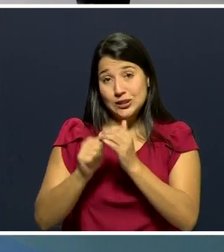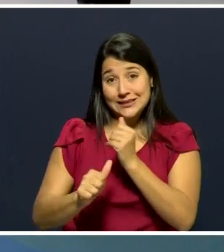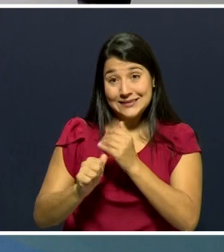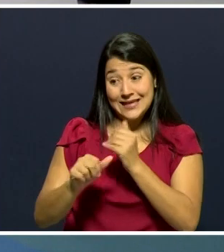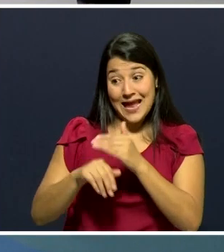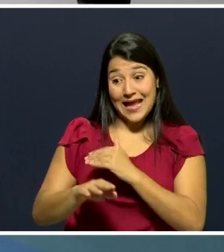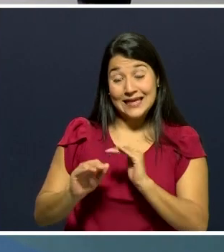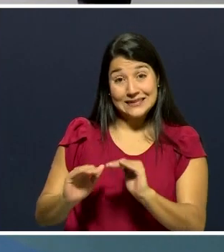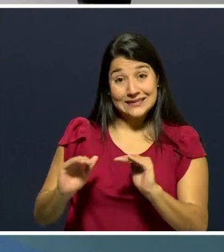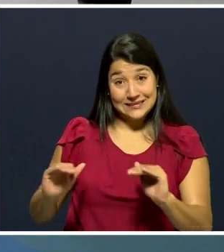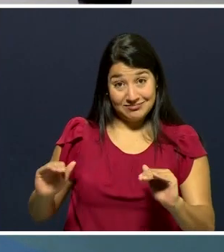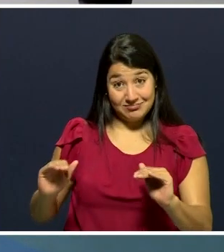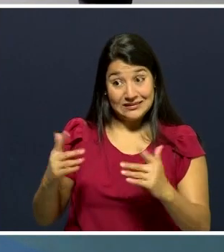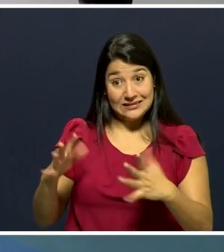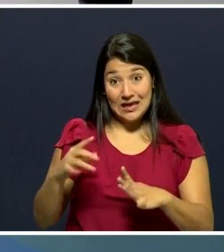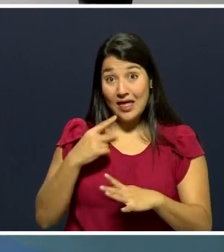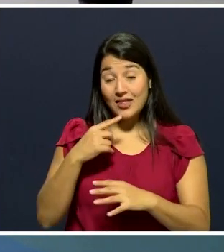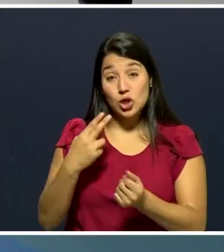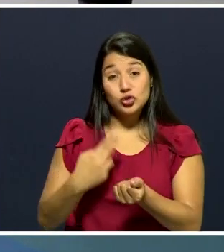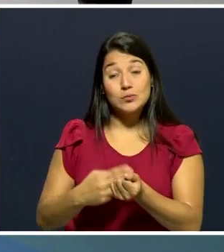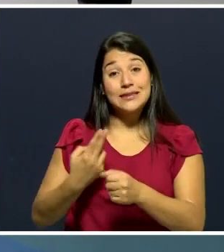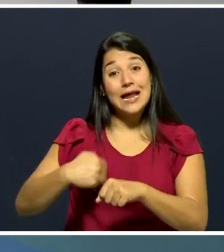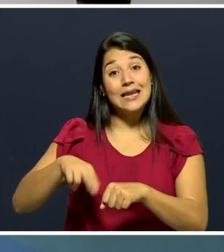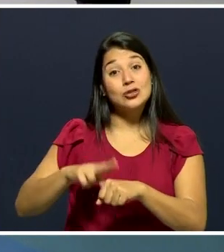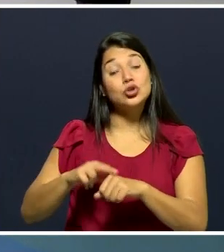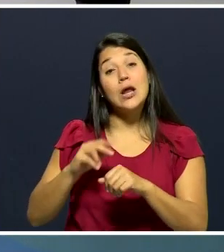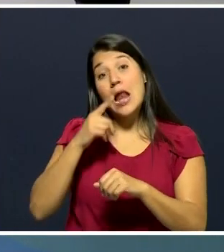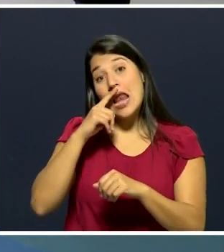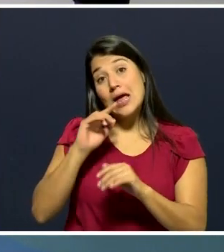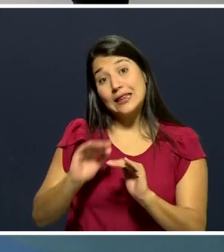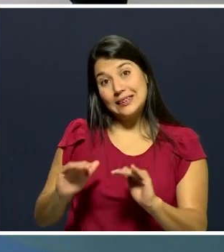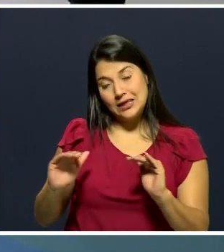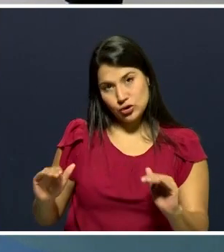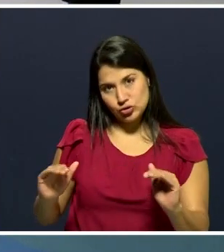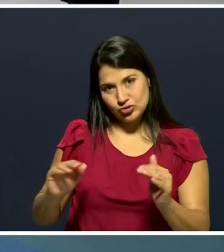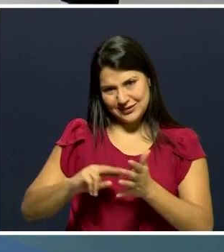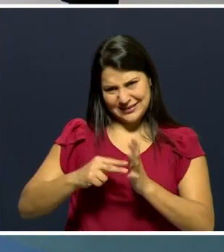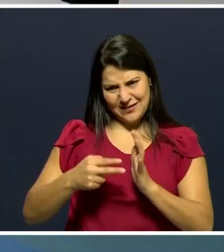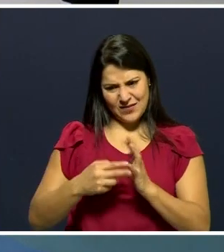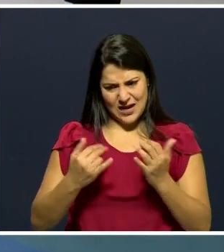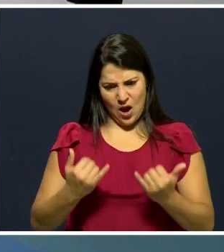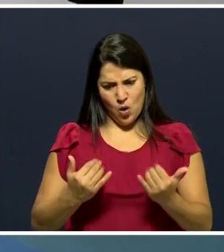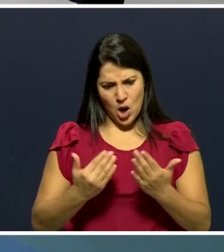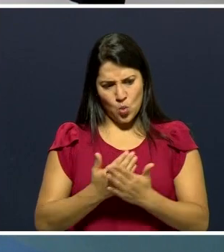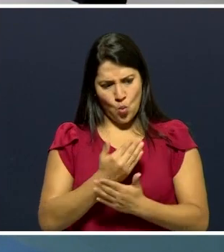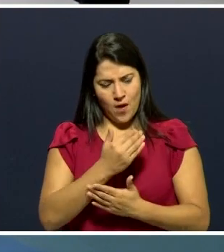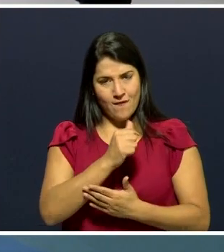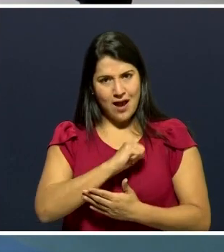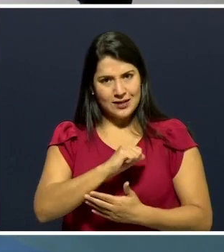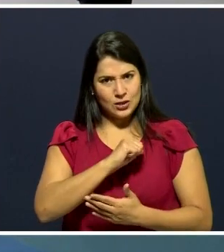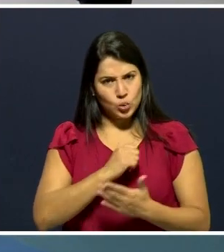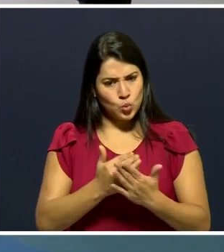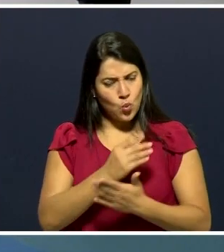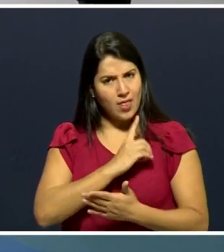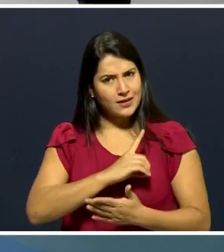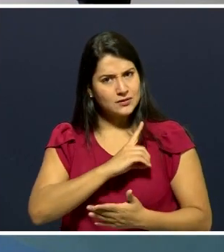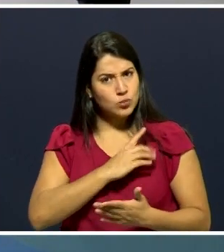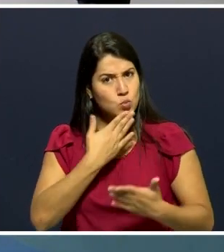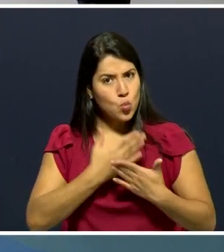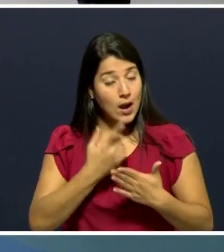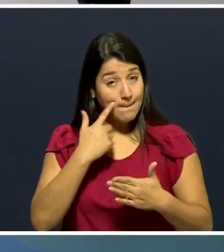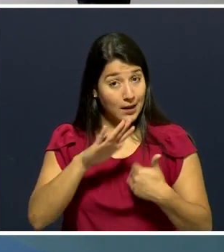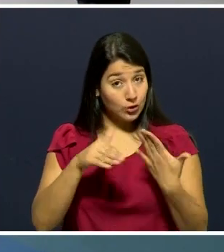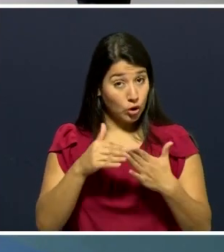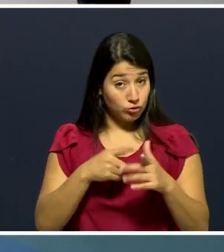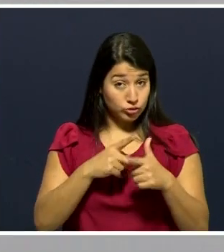Hospital Nacional de Niños. Es decir, estamos viendo que esta conducta colectiva nos sirve a todos, así que mantengámosla. Así es.